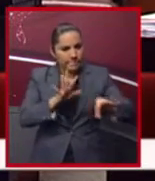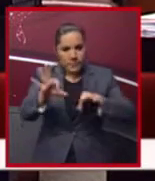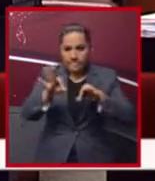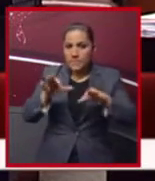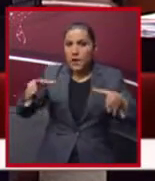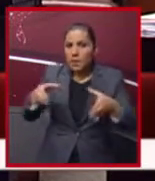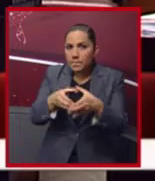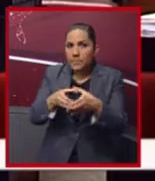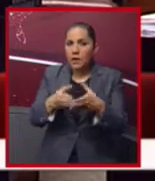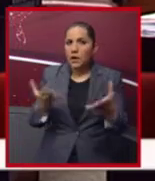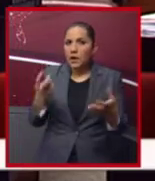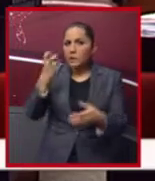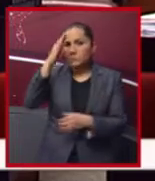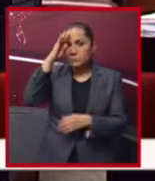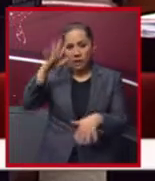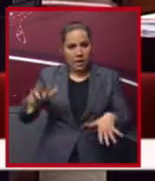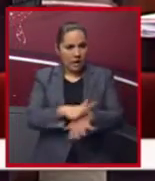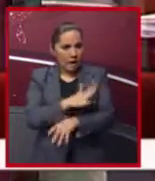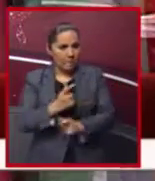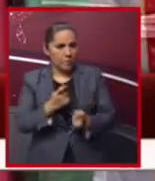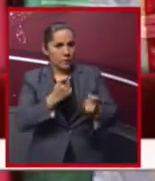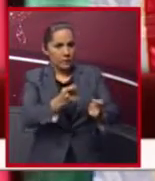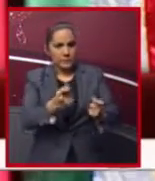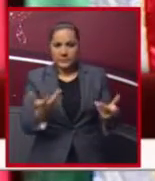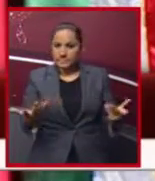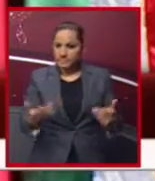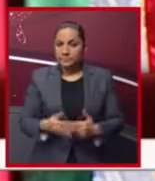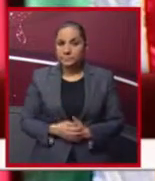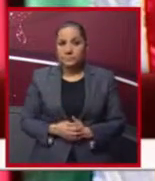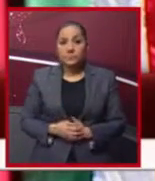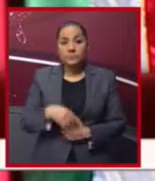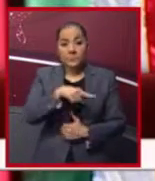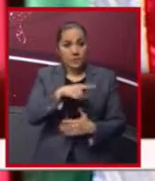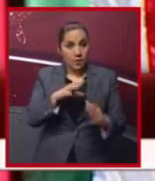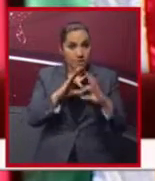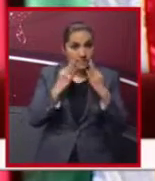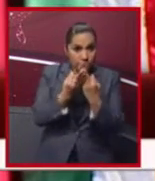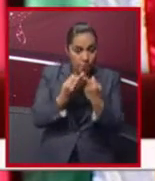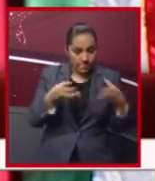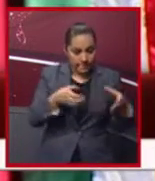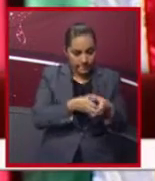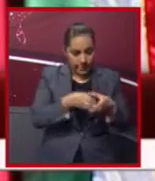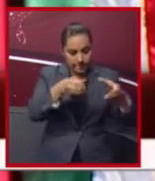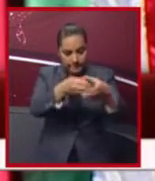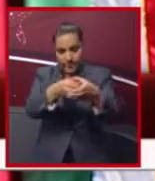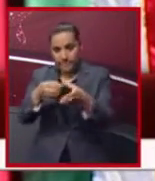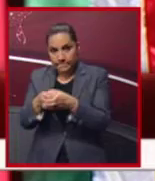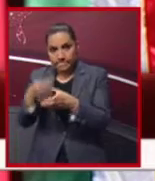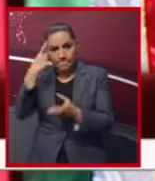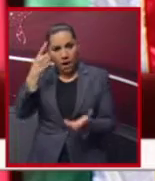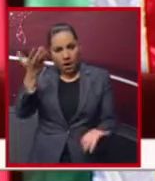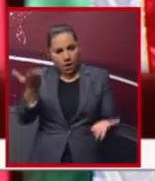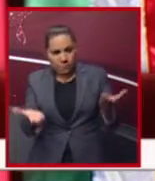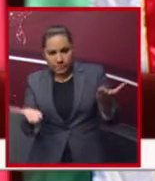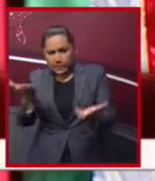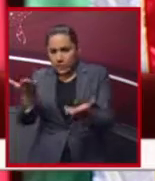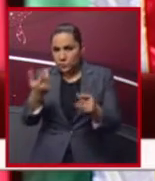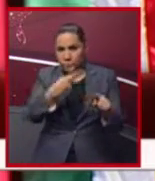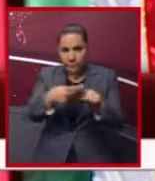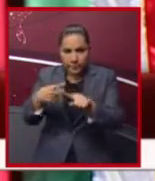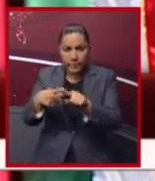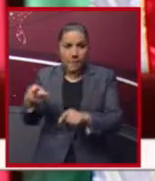institucionalidad democrática, ni eliminando o haciendo inoperante el sistema de pesos y contrapesos entre las autoridades y poderes,